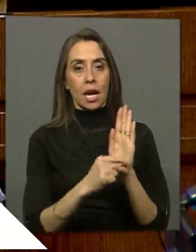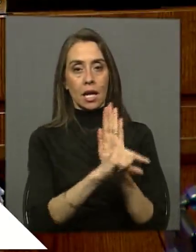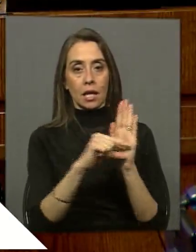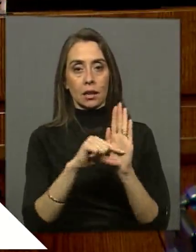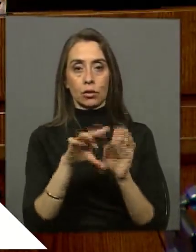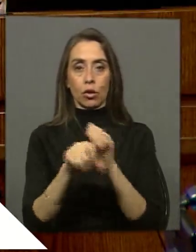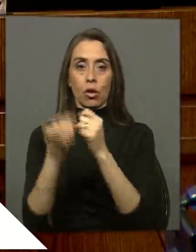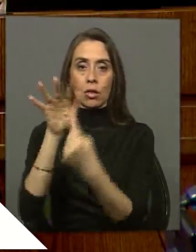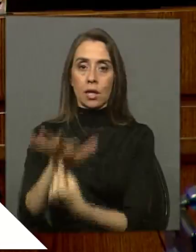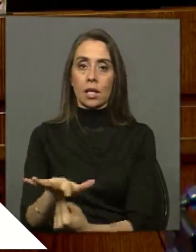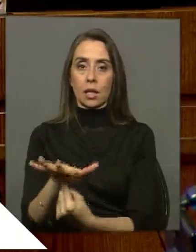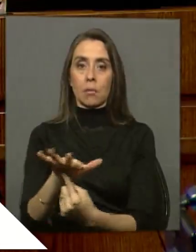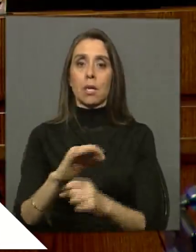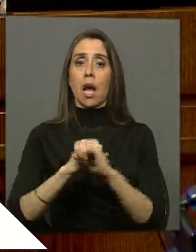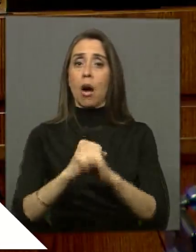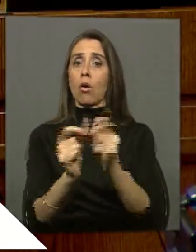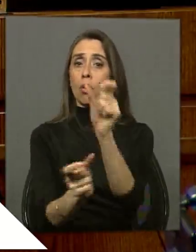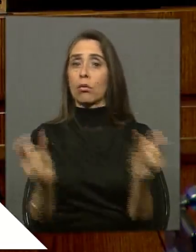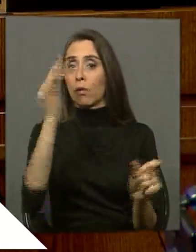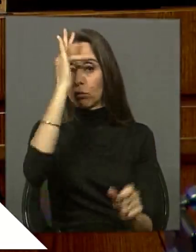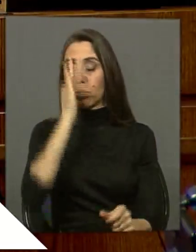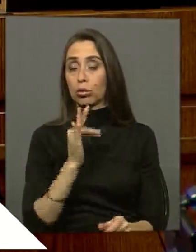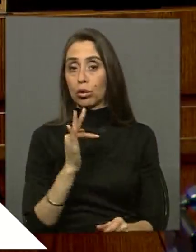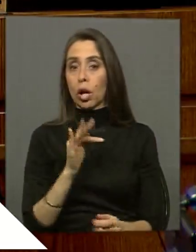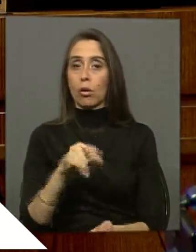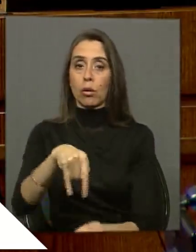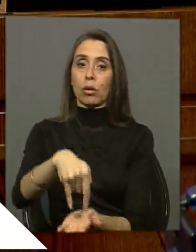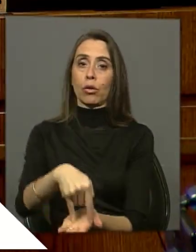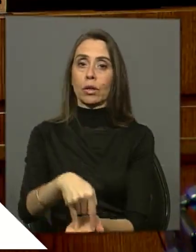discriminatoria contra los funcionarios del Congreso. Gracias, presidente.